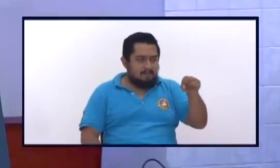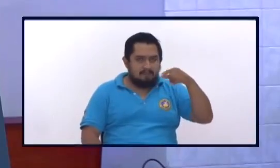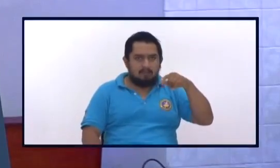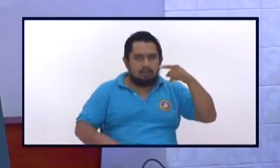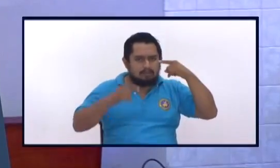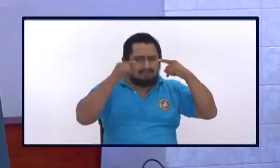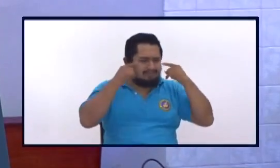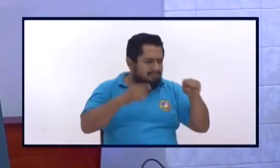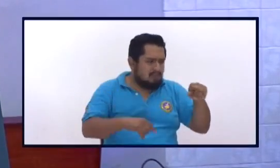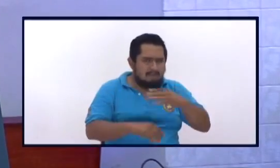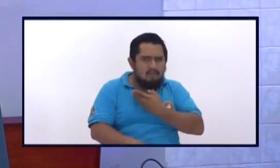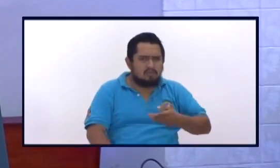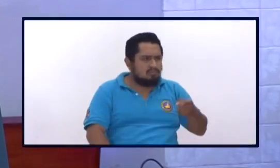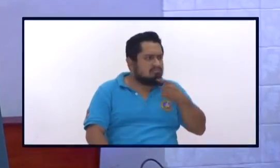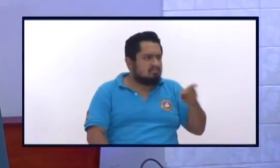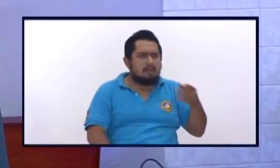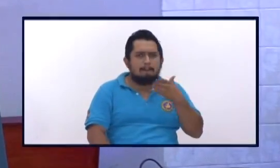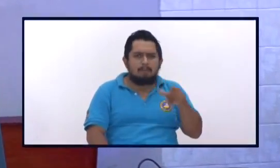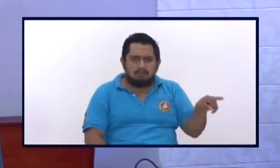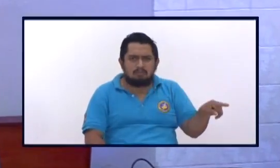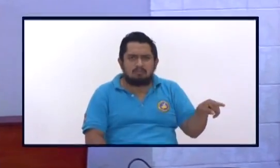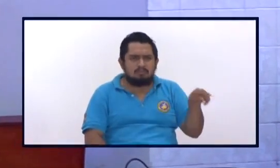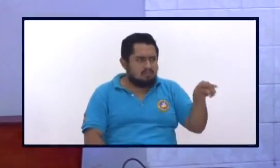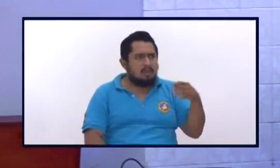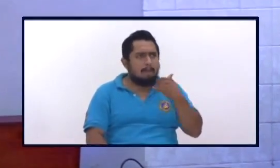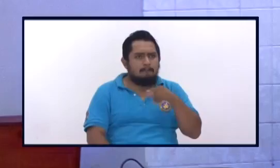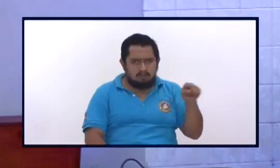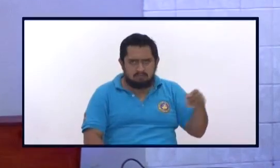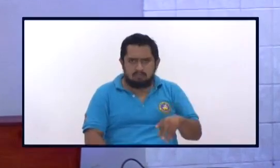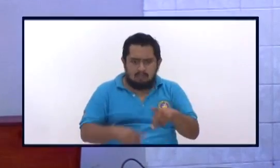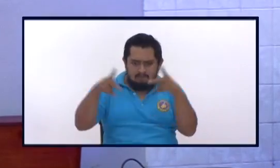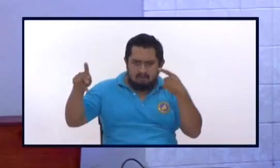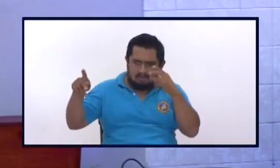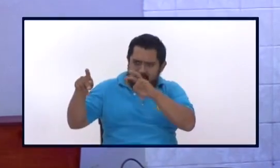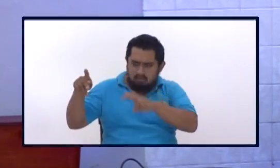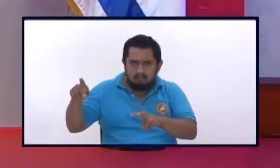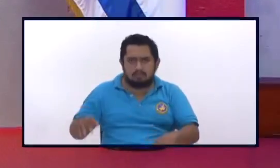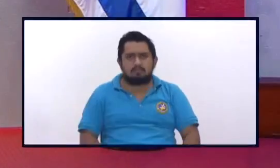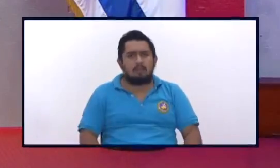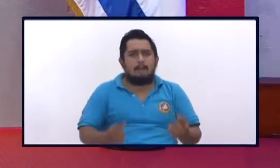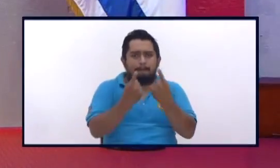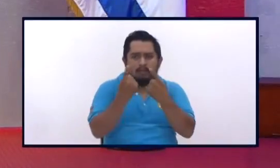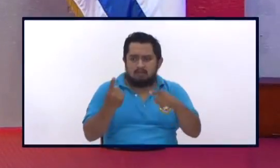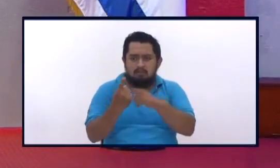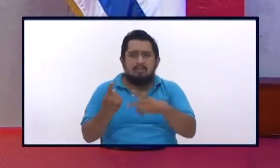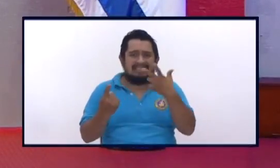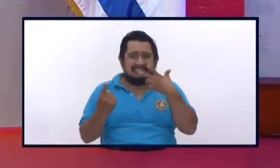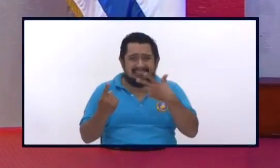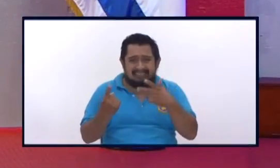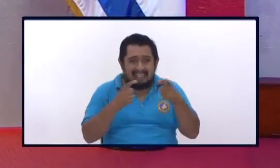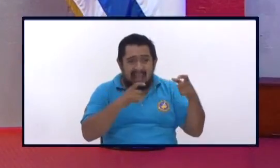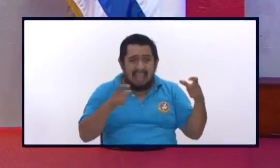que pasó con él lee el periódico lea que está pasando ahorita una persona que tenía 13 años de haber salido de sus